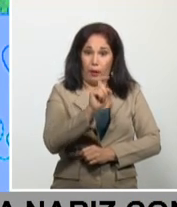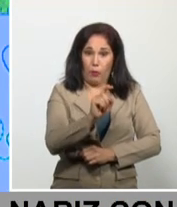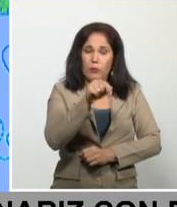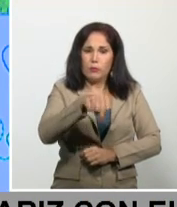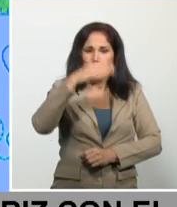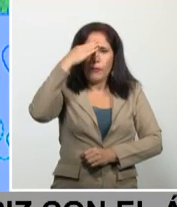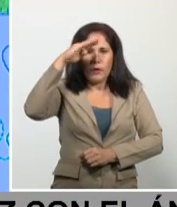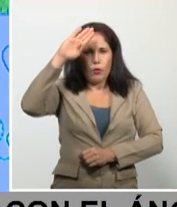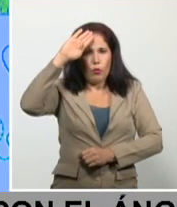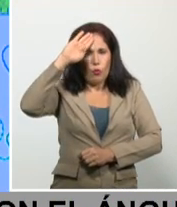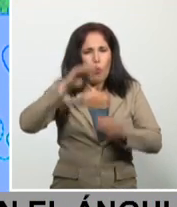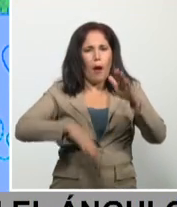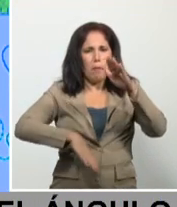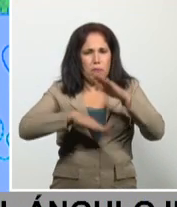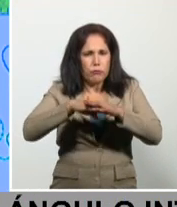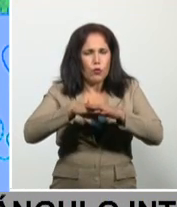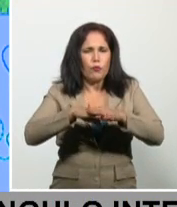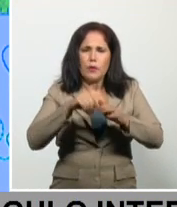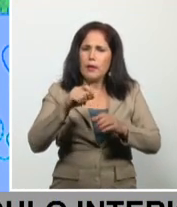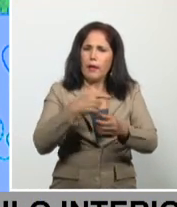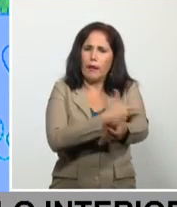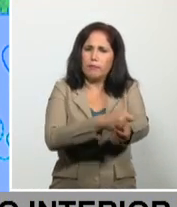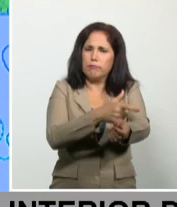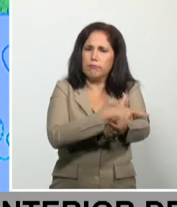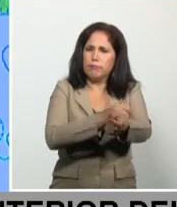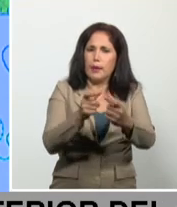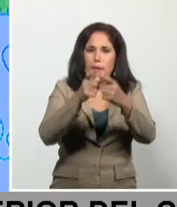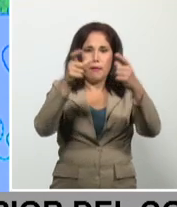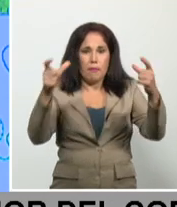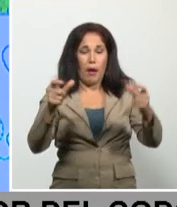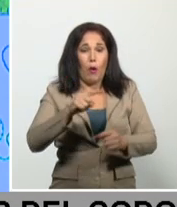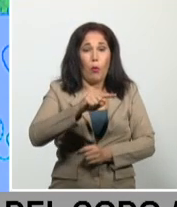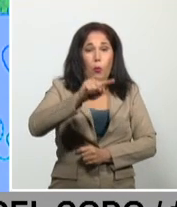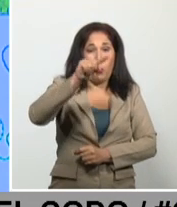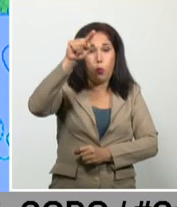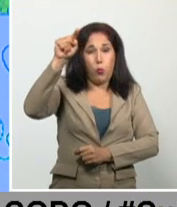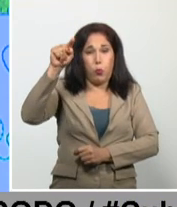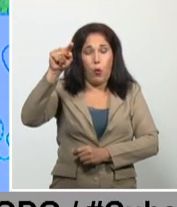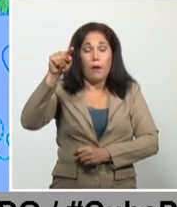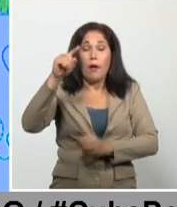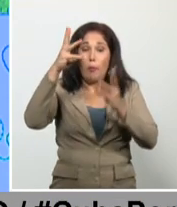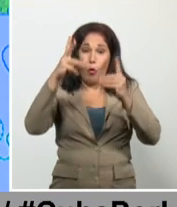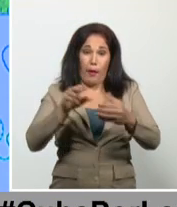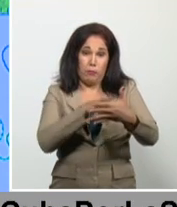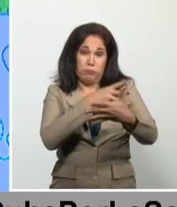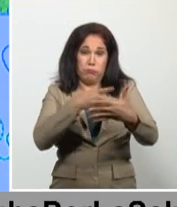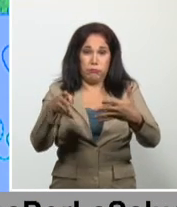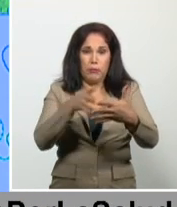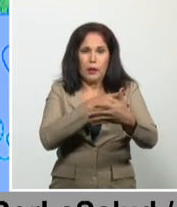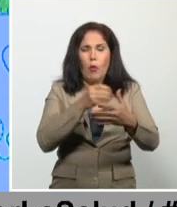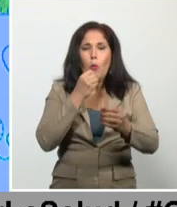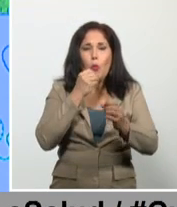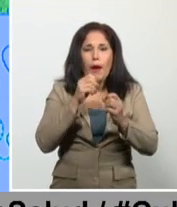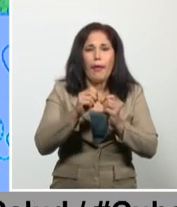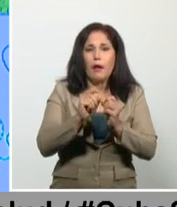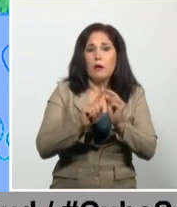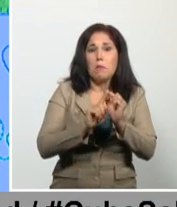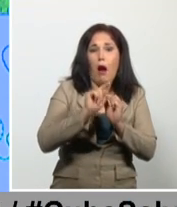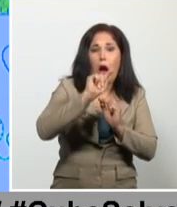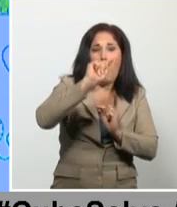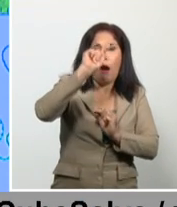Cuba suficientes pruebas PCR para utilizarlas en el pico de la epidemia que, según los modelos matemáticos, ocurriría en la primera quincena de